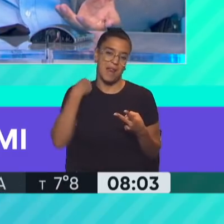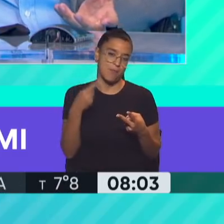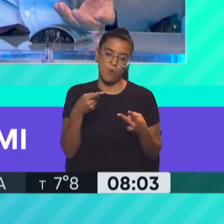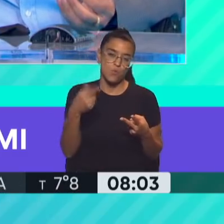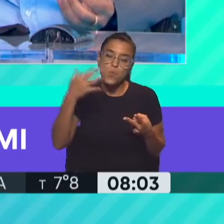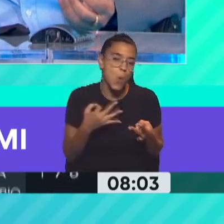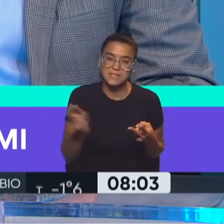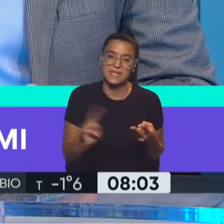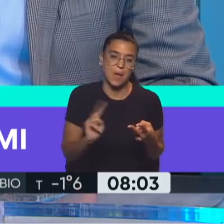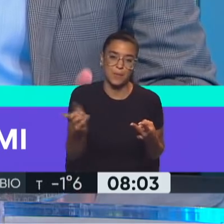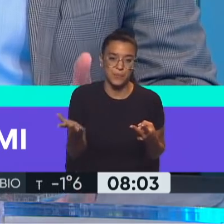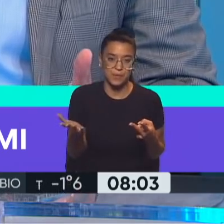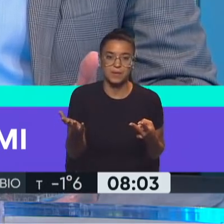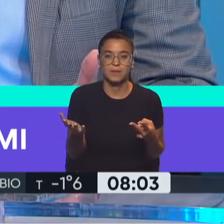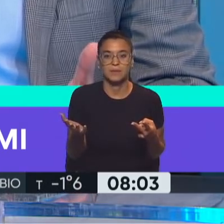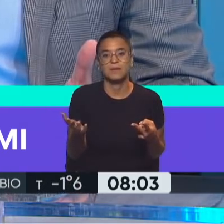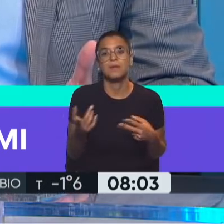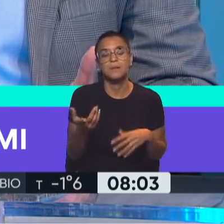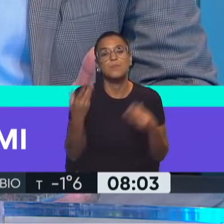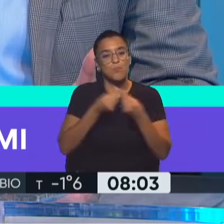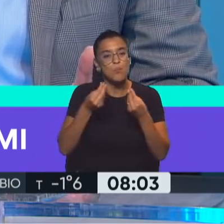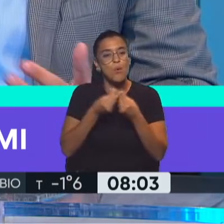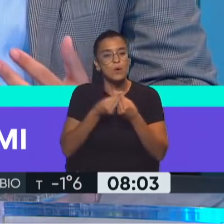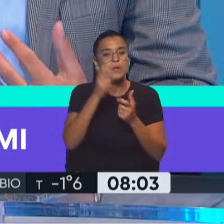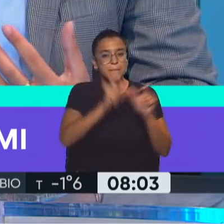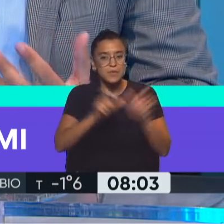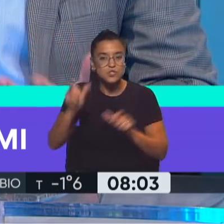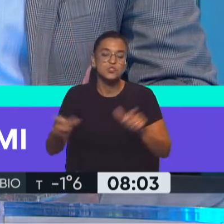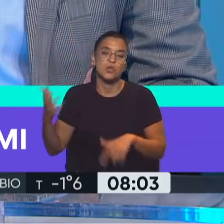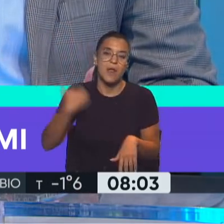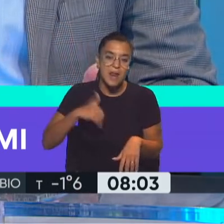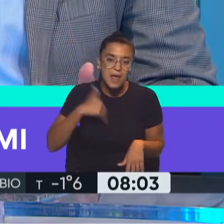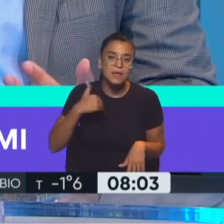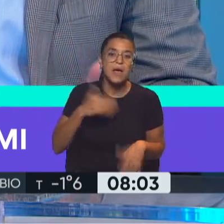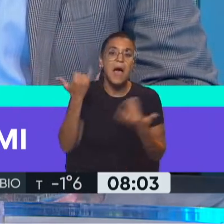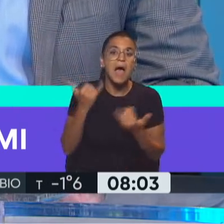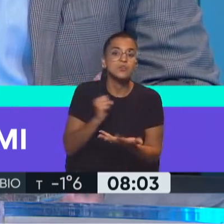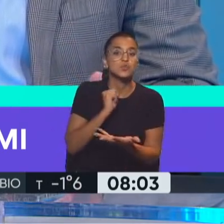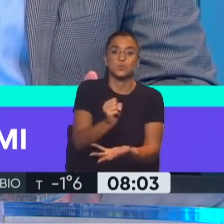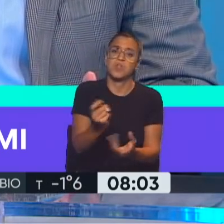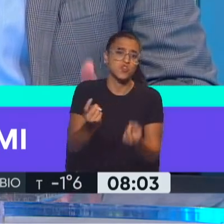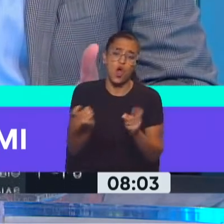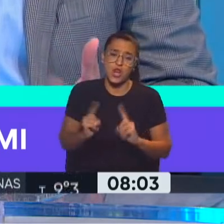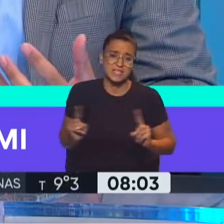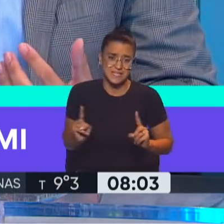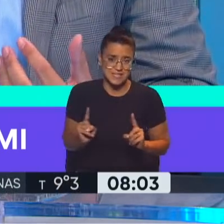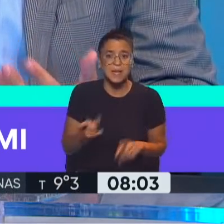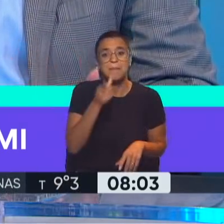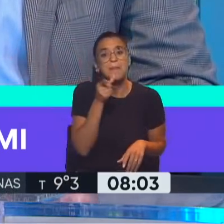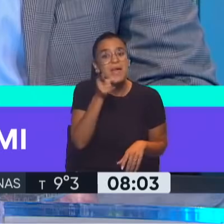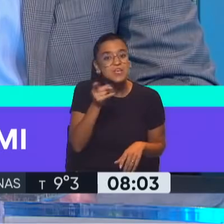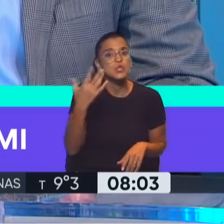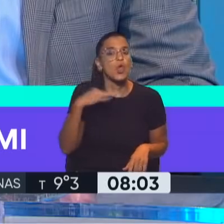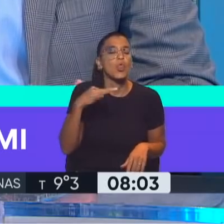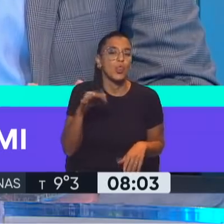está bien entonces hay un montón de gente en la argentina que tiene subsidios y que no los necesita me parece que eso hay que